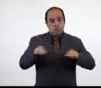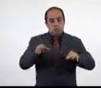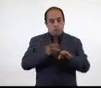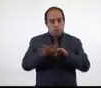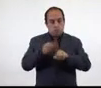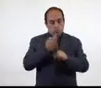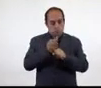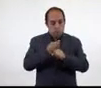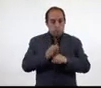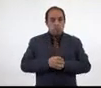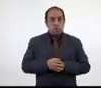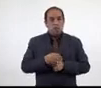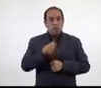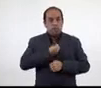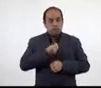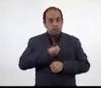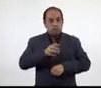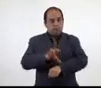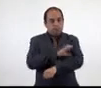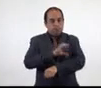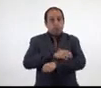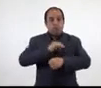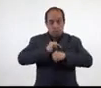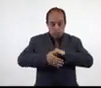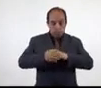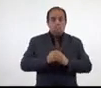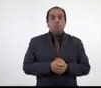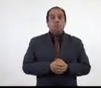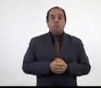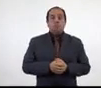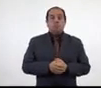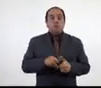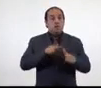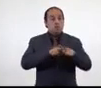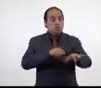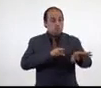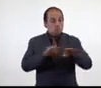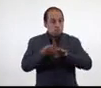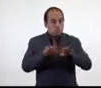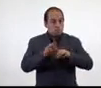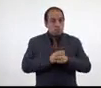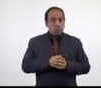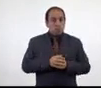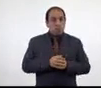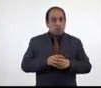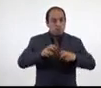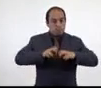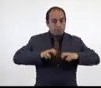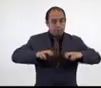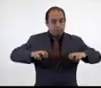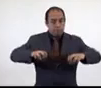de resistividad eléctrica también ya se concluyó y se sigue trabajando en gabinete.